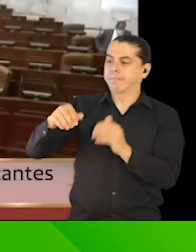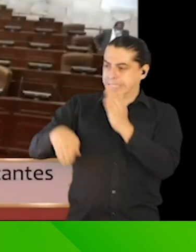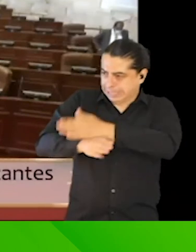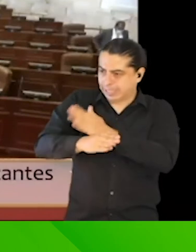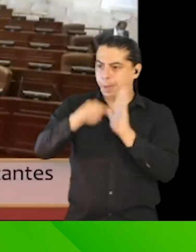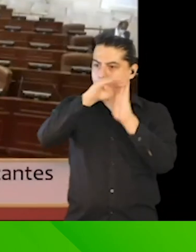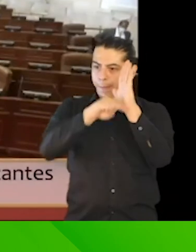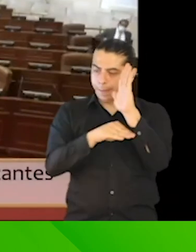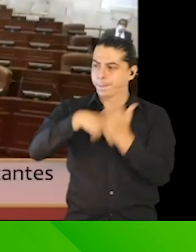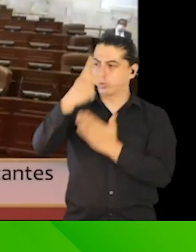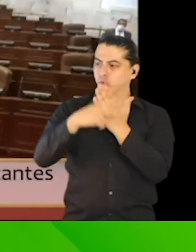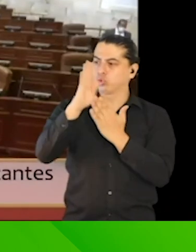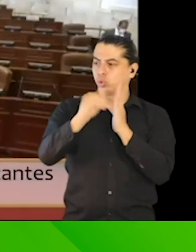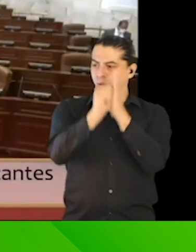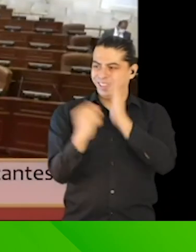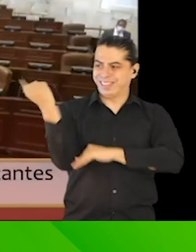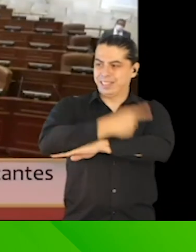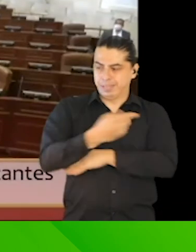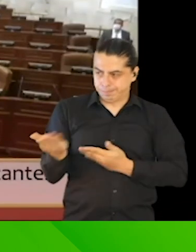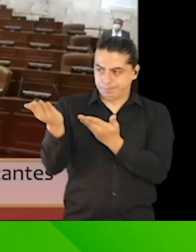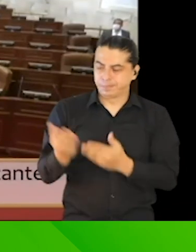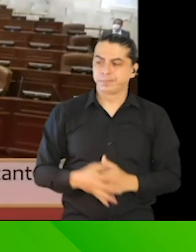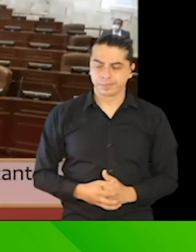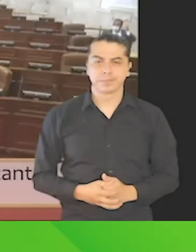Señor secretario, siguiente proyecto en el orden del día.